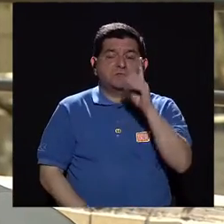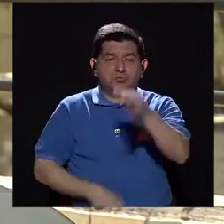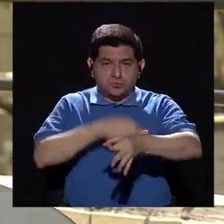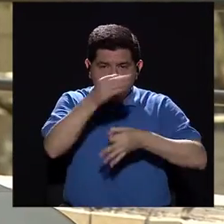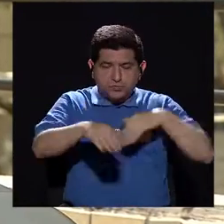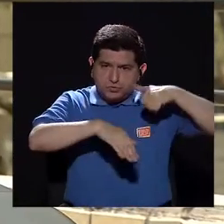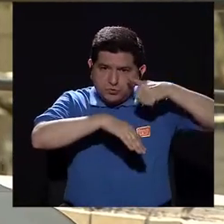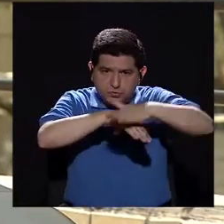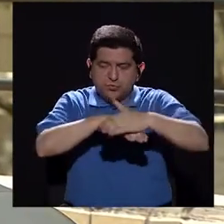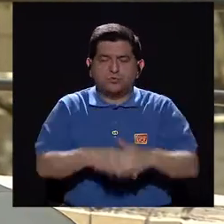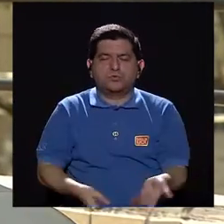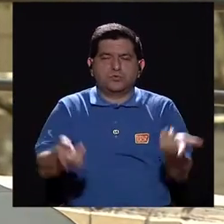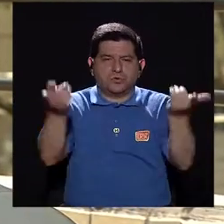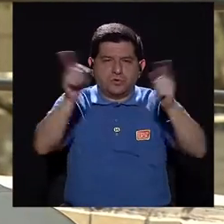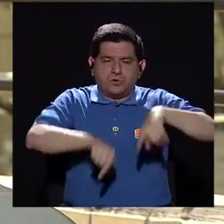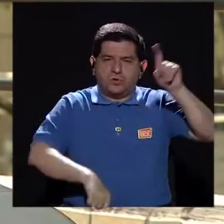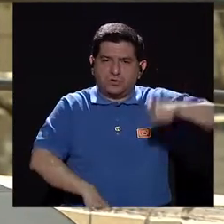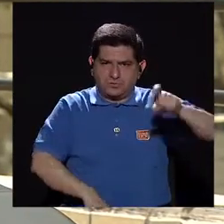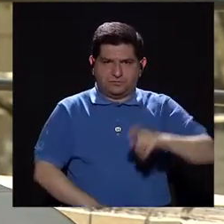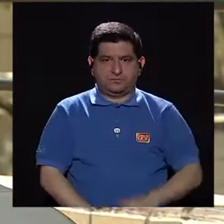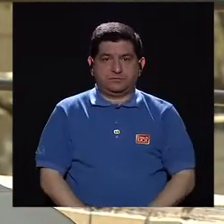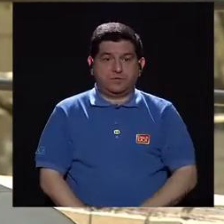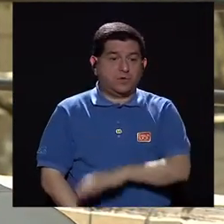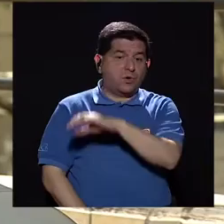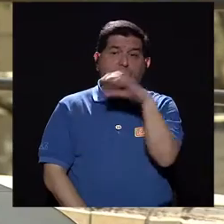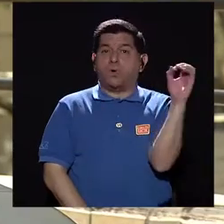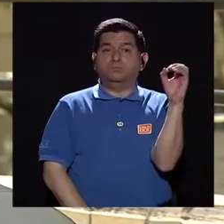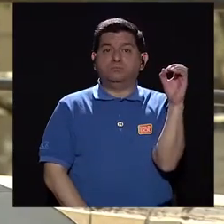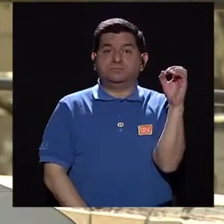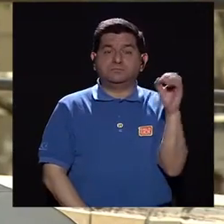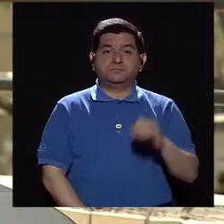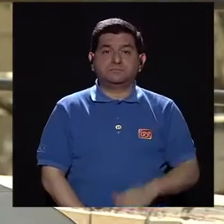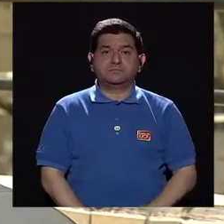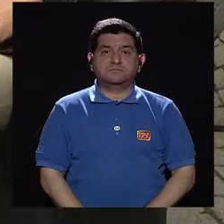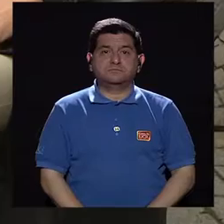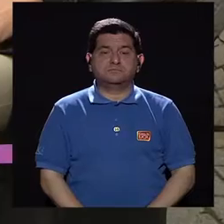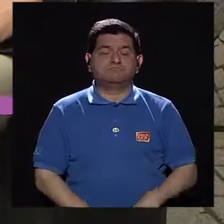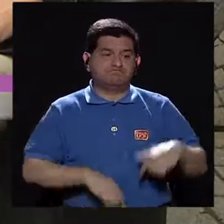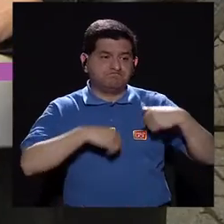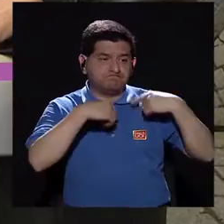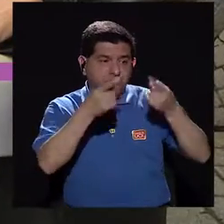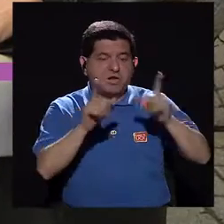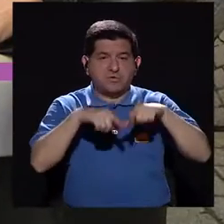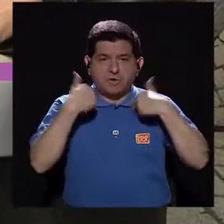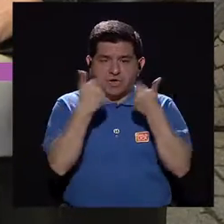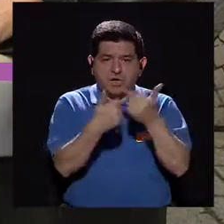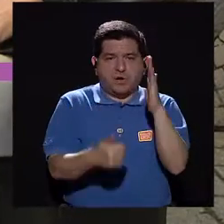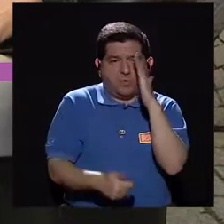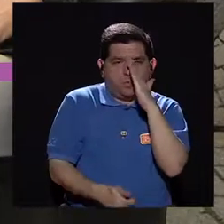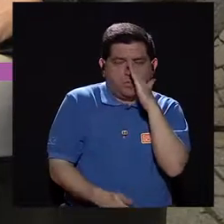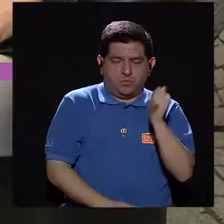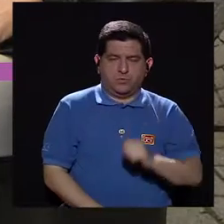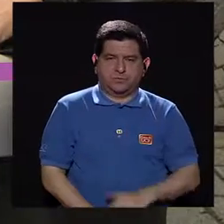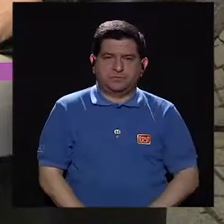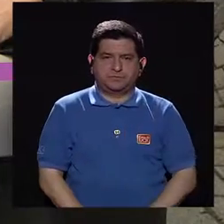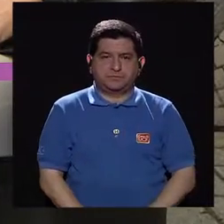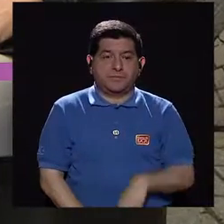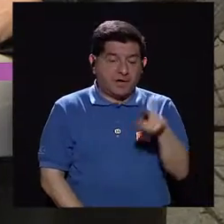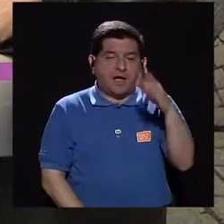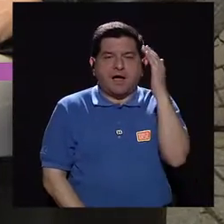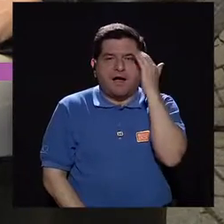algún sustituto en caso necesario. Y si no, que vaya a un grupo de